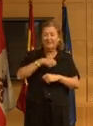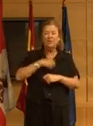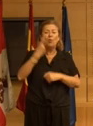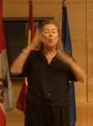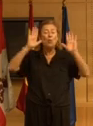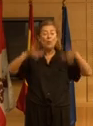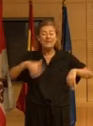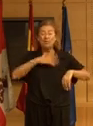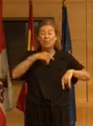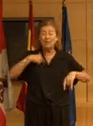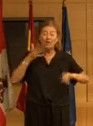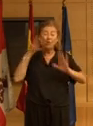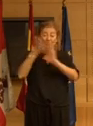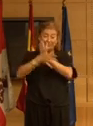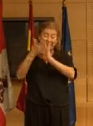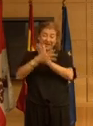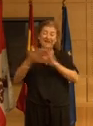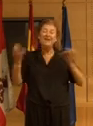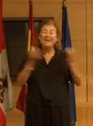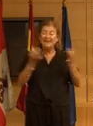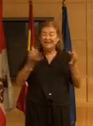Lo último que quería comentaros es que